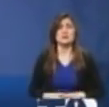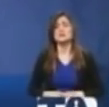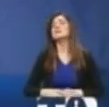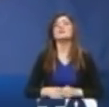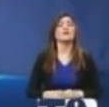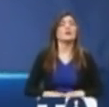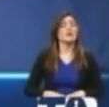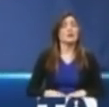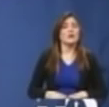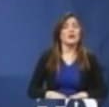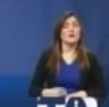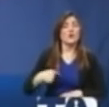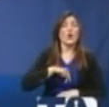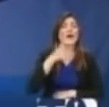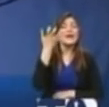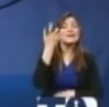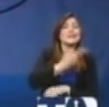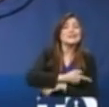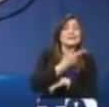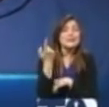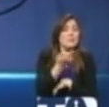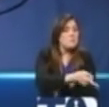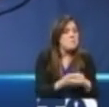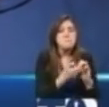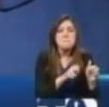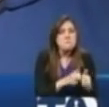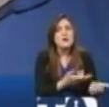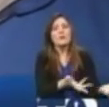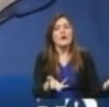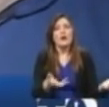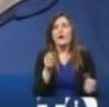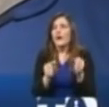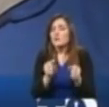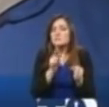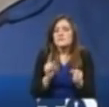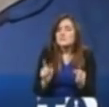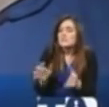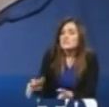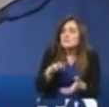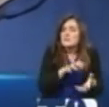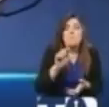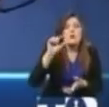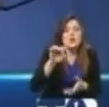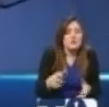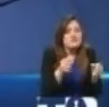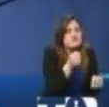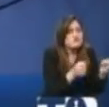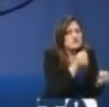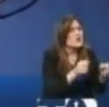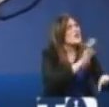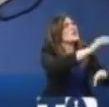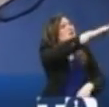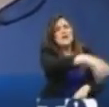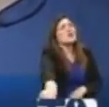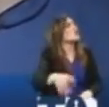Estamos ya más de 15 días con este problema aquí, que vienen, recogen un poquito de la basura, se llevan y